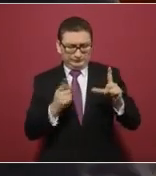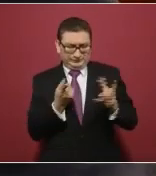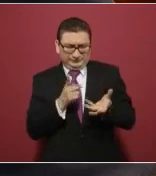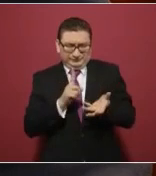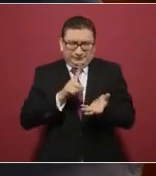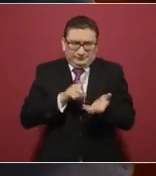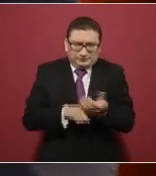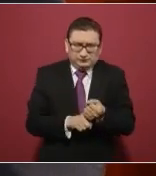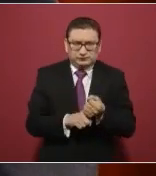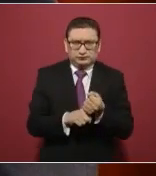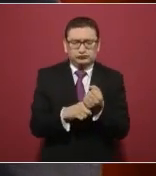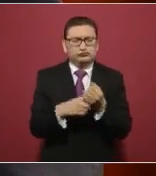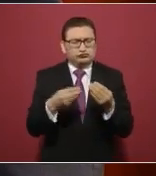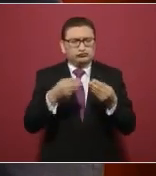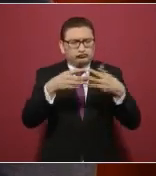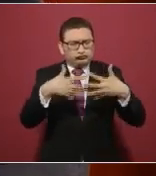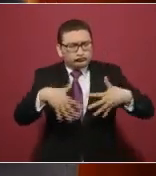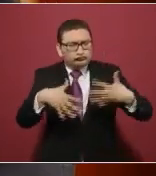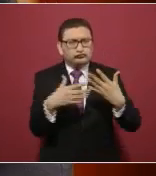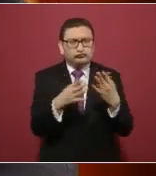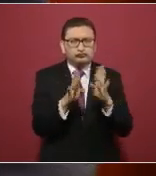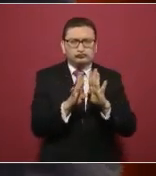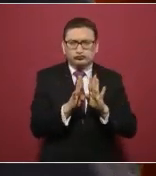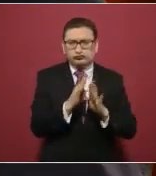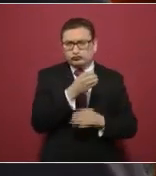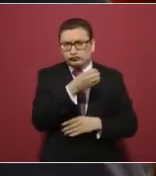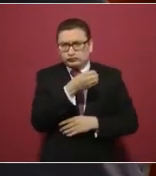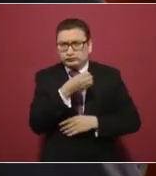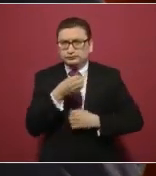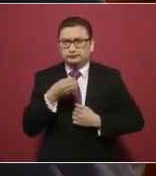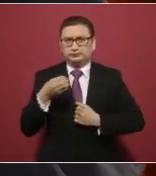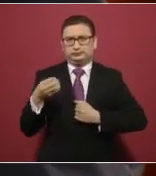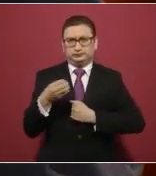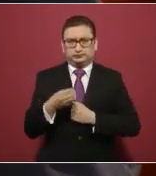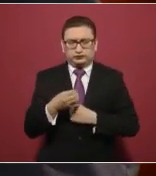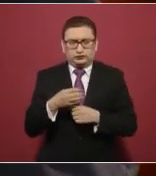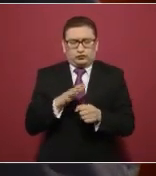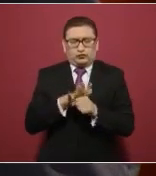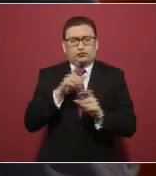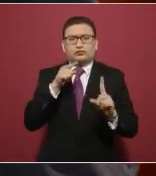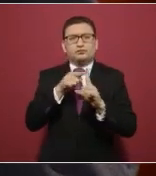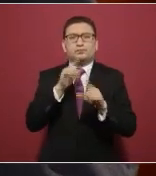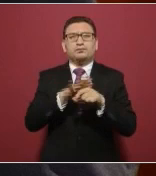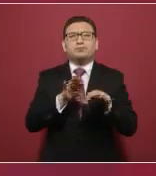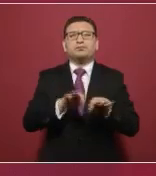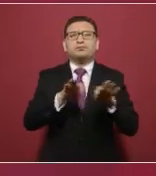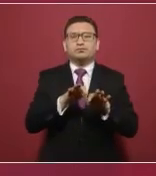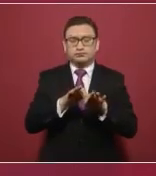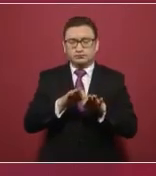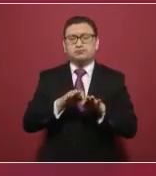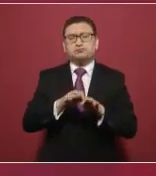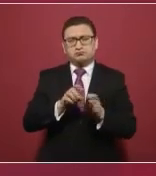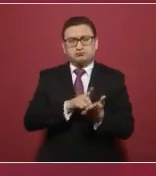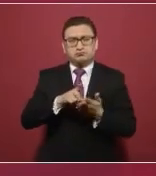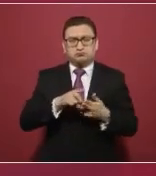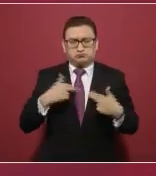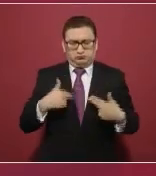formación, en su concepción, el respeto a los derechos humanos. Es